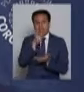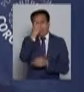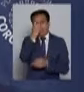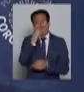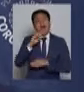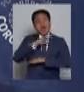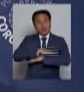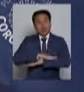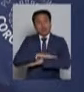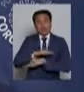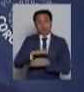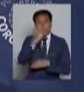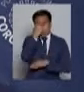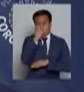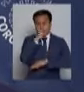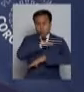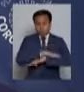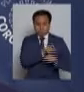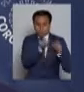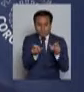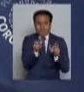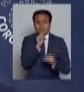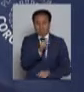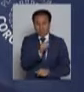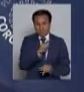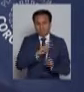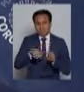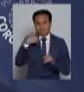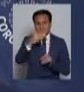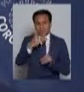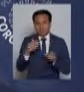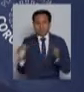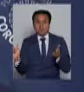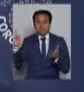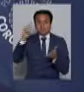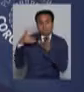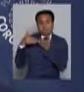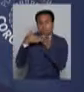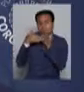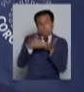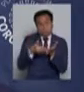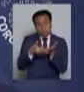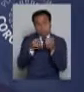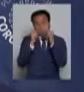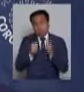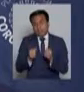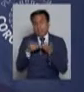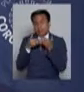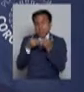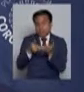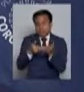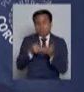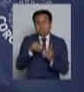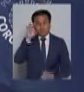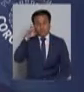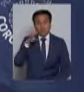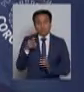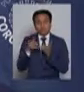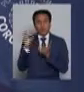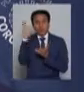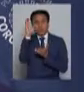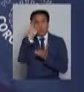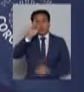aeropuerto, en Isla de Pascua y en los lugares donde puede atracar un barco. Sabemos que los cruceros